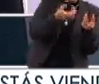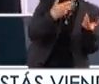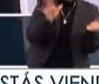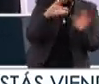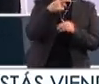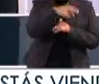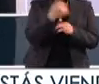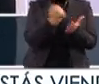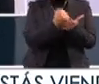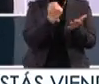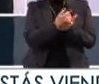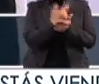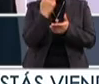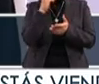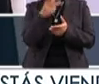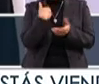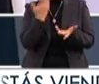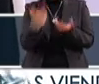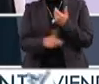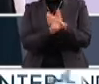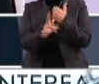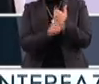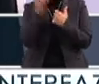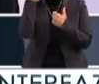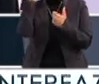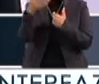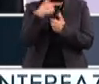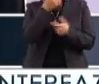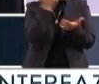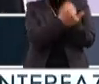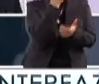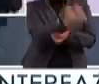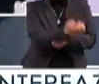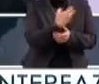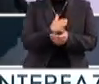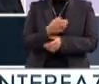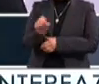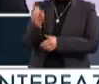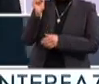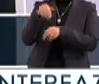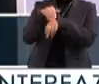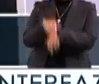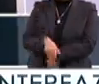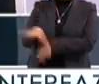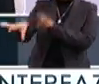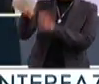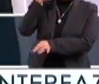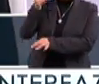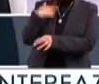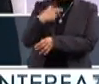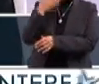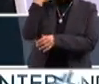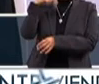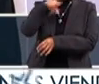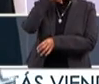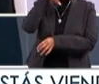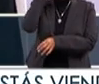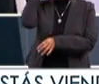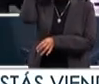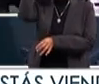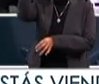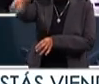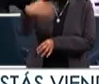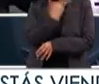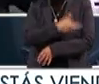gusto la vocación de los chicos se genera una frustración que se va arrastrando a lo largo de los años y que pues al final